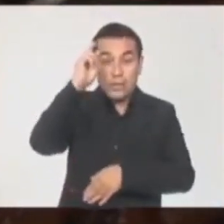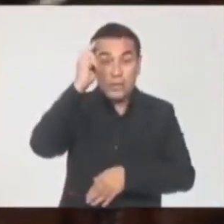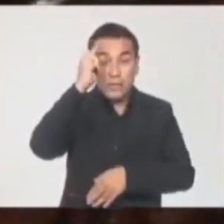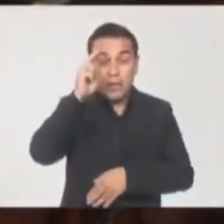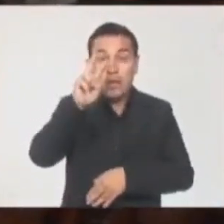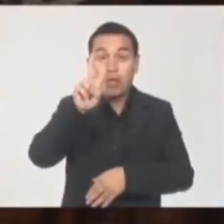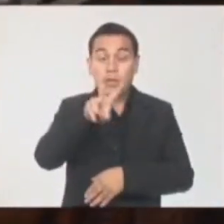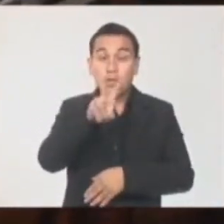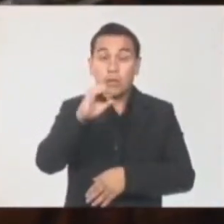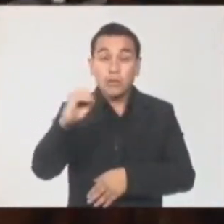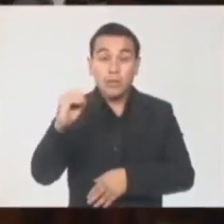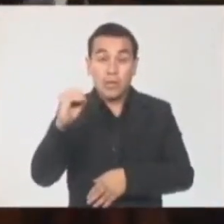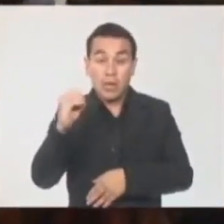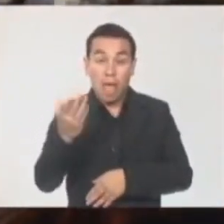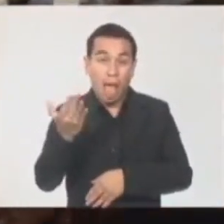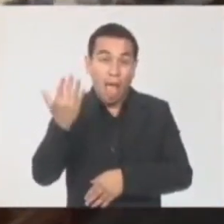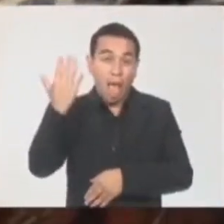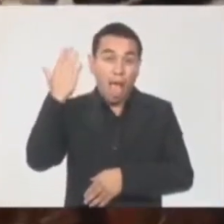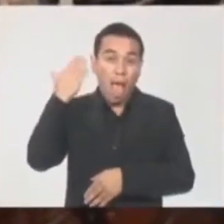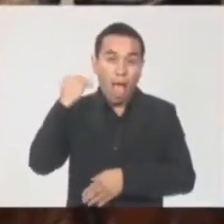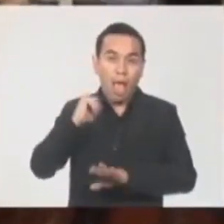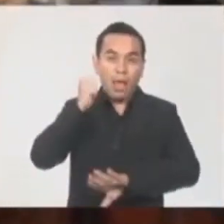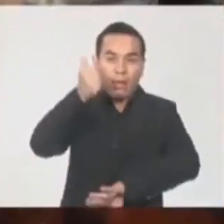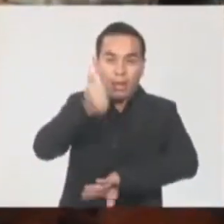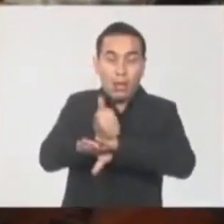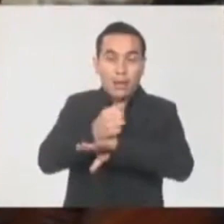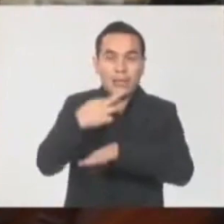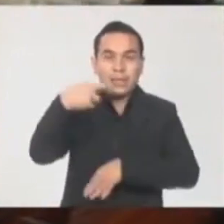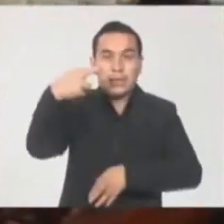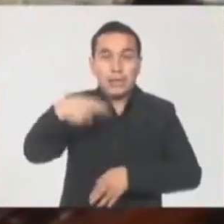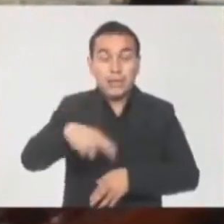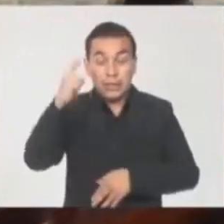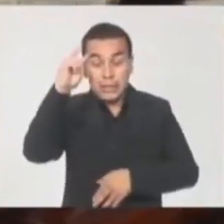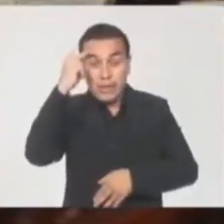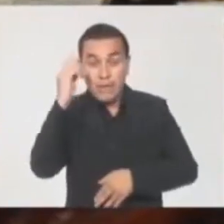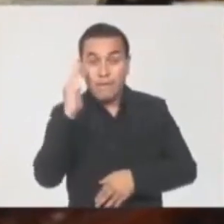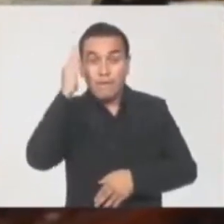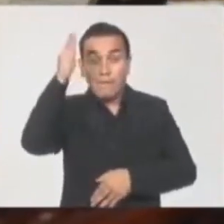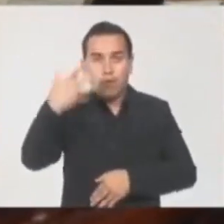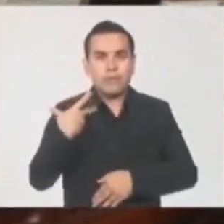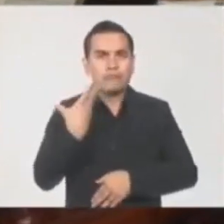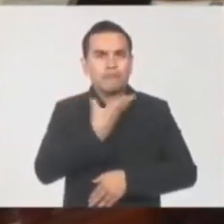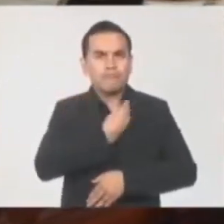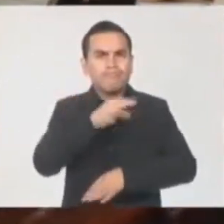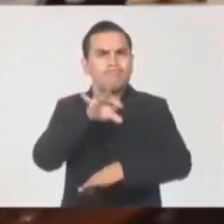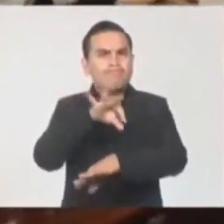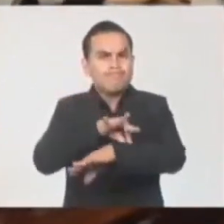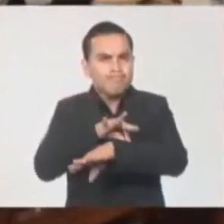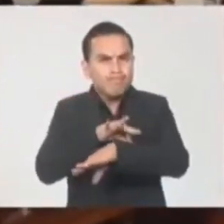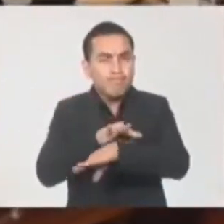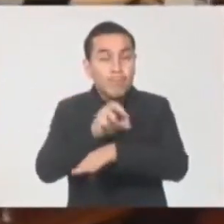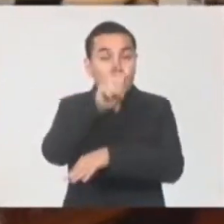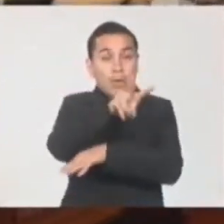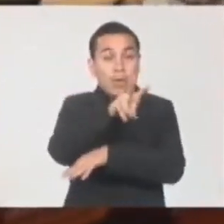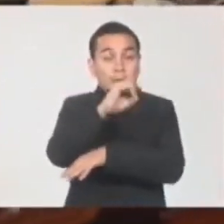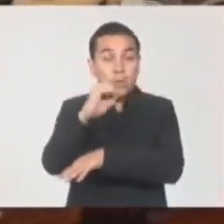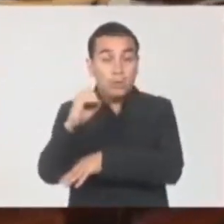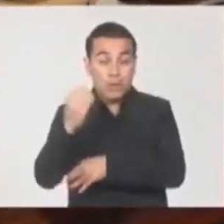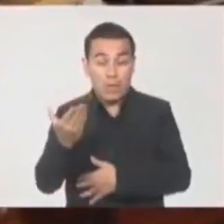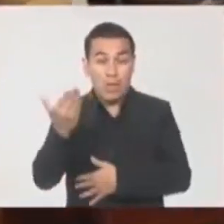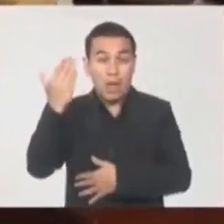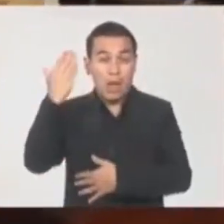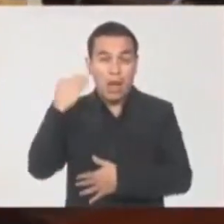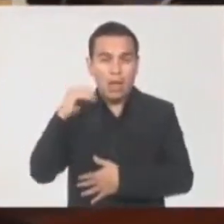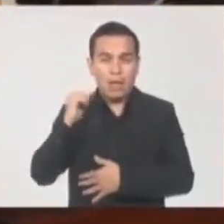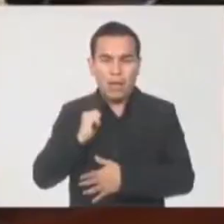tardó 200 años en llegar. Este destino que es nuestro. En el bicentenario de nuestra independencia